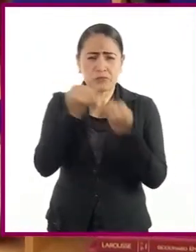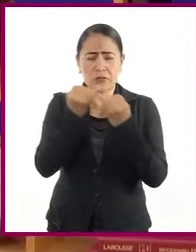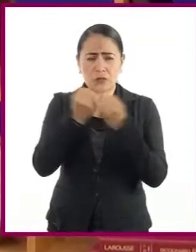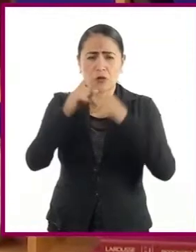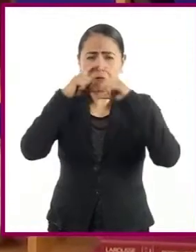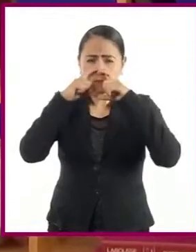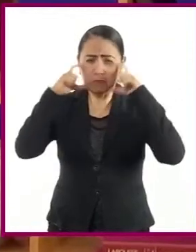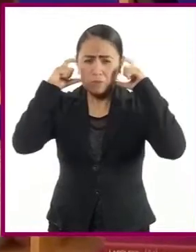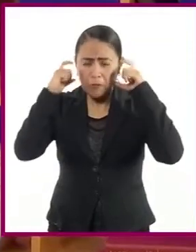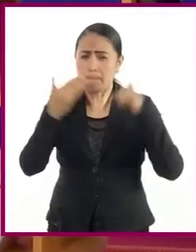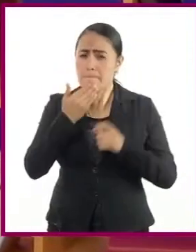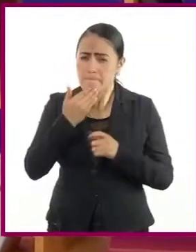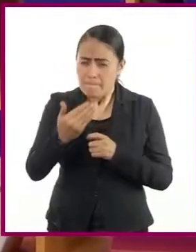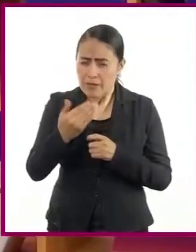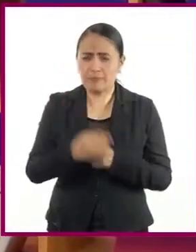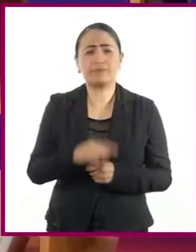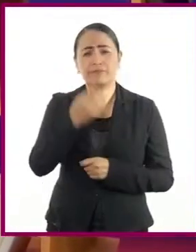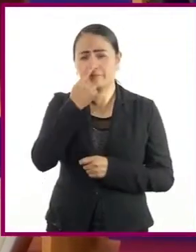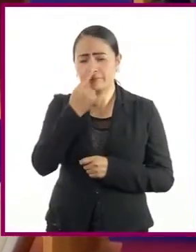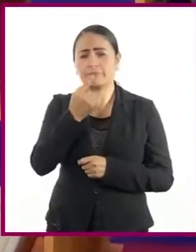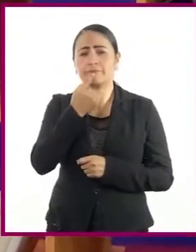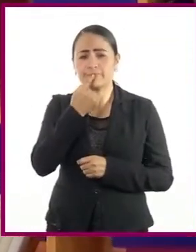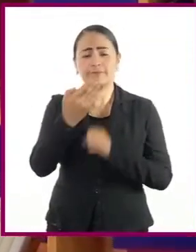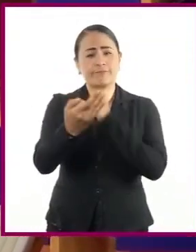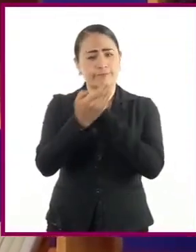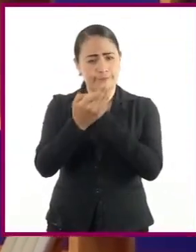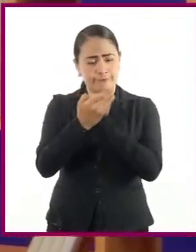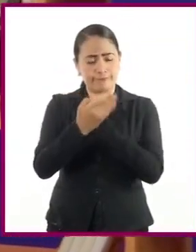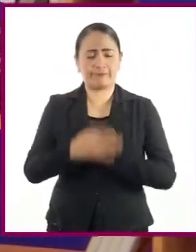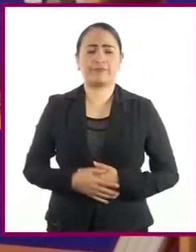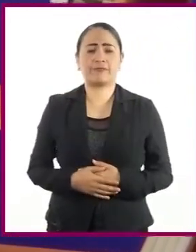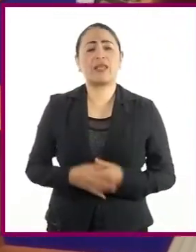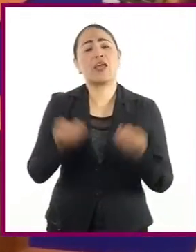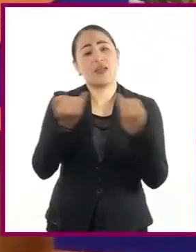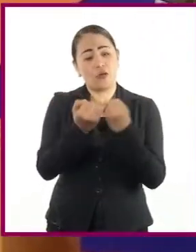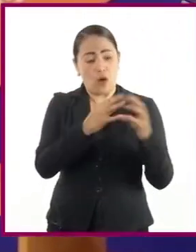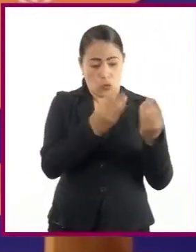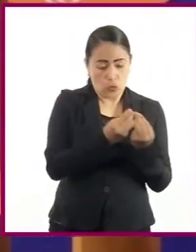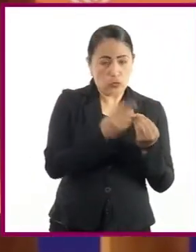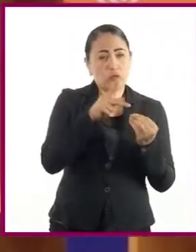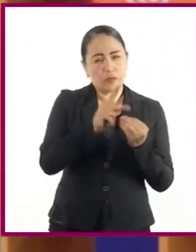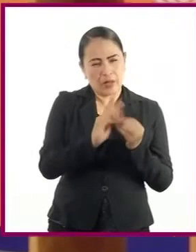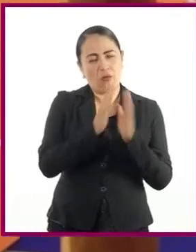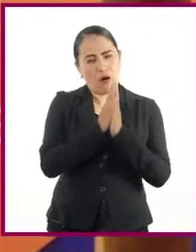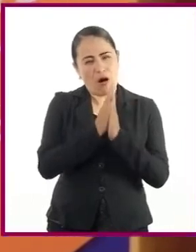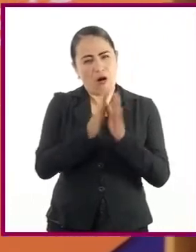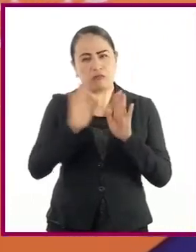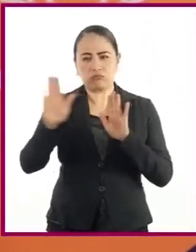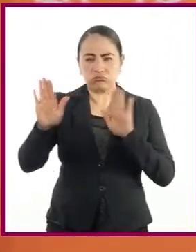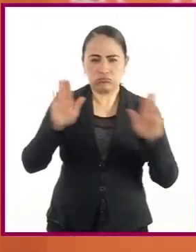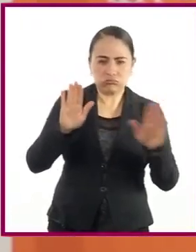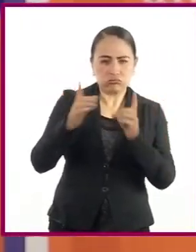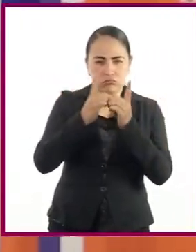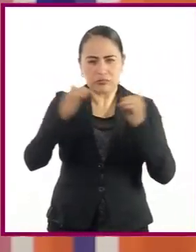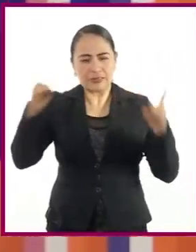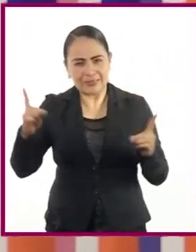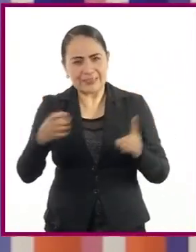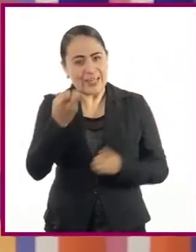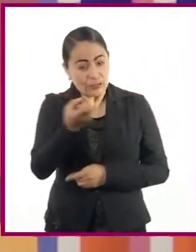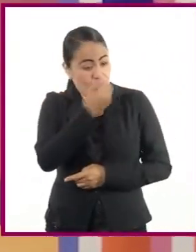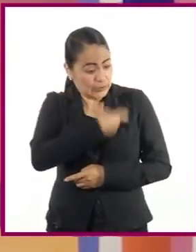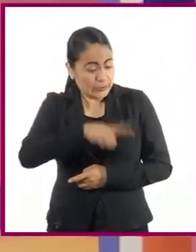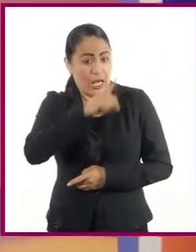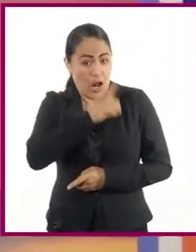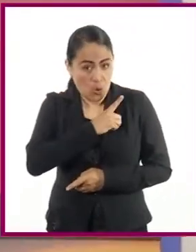cubrebocas adecuadamente de forma que proteja nariz y boca. Y aunque juntos guardar y pedir la sana distancia, la salud es lo